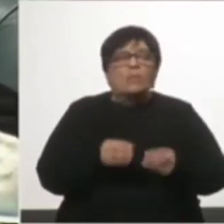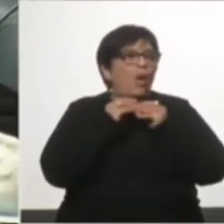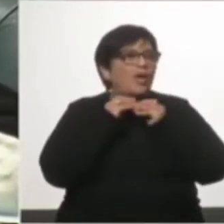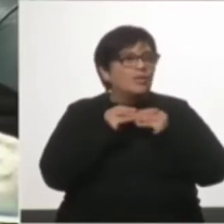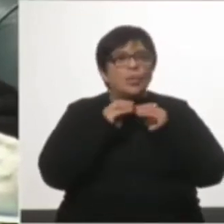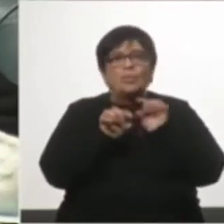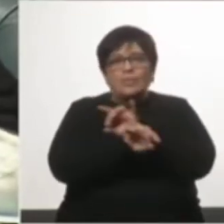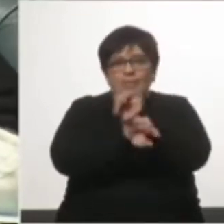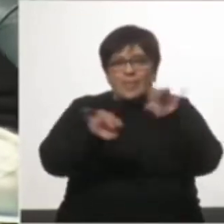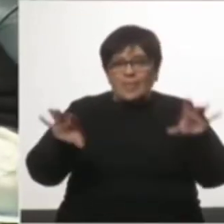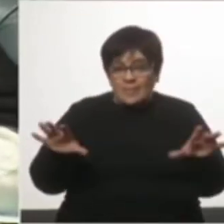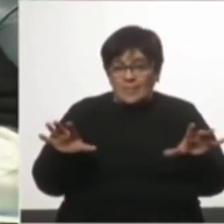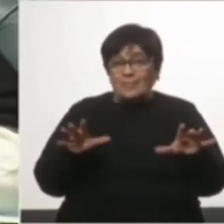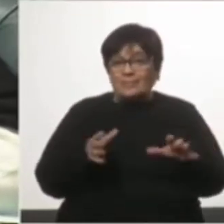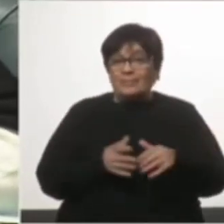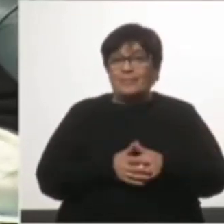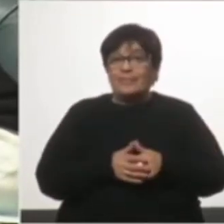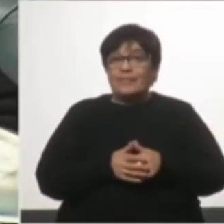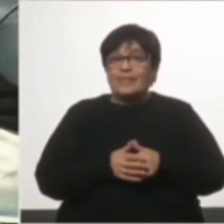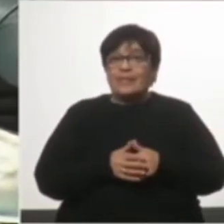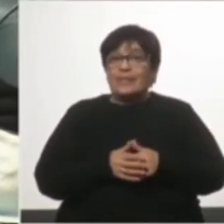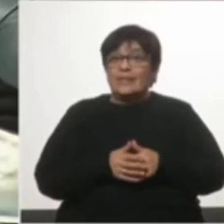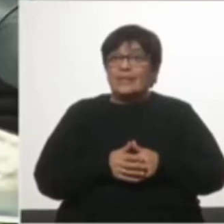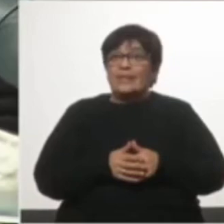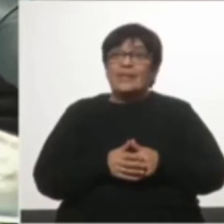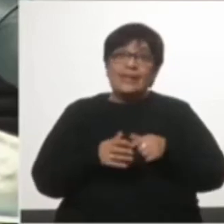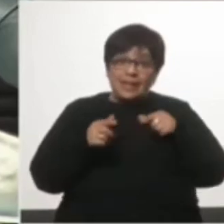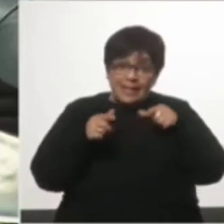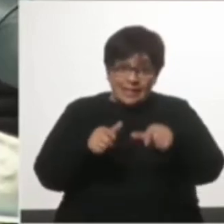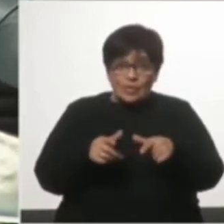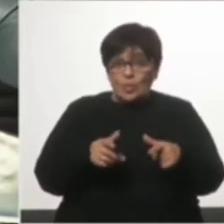pandemia. Y junto con eso,